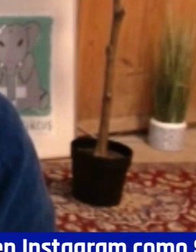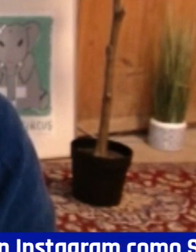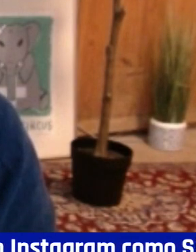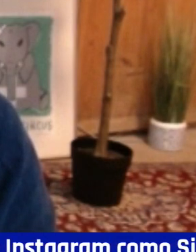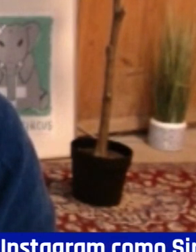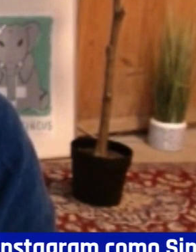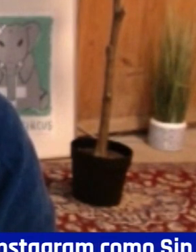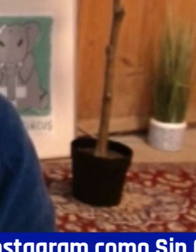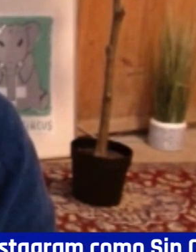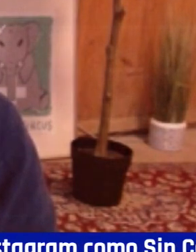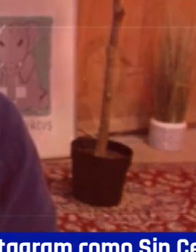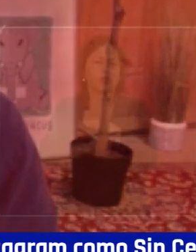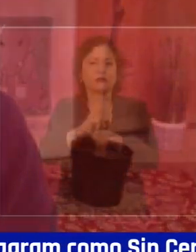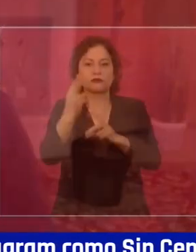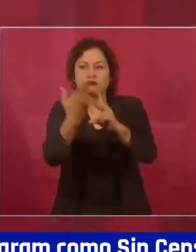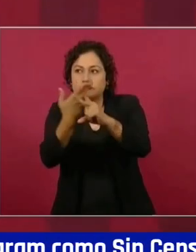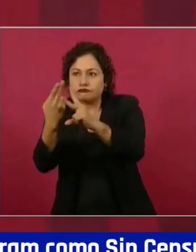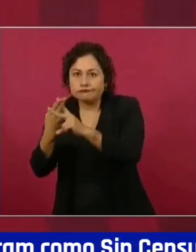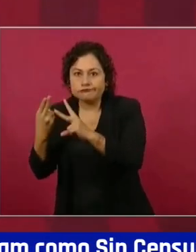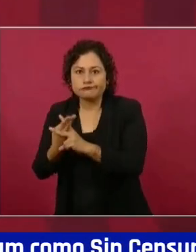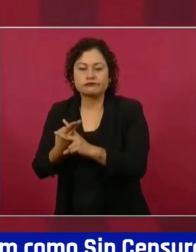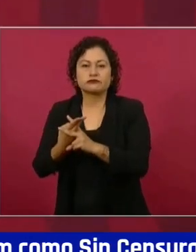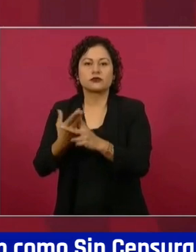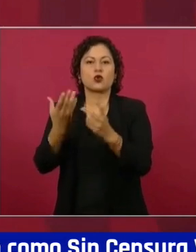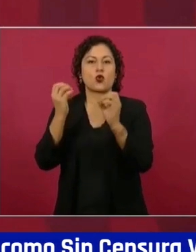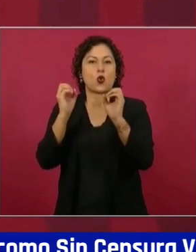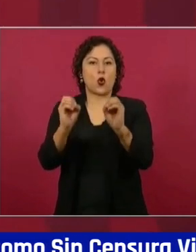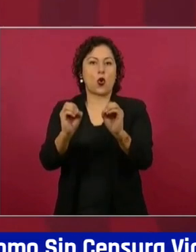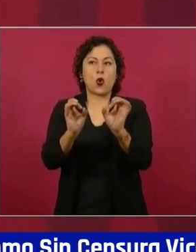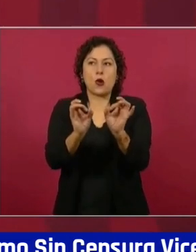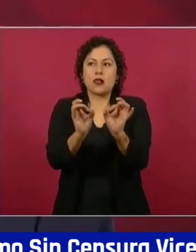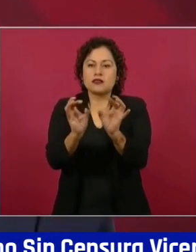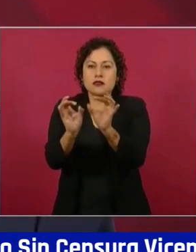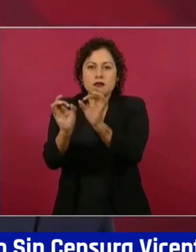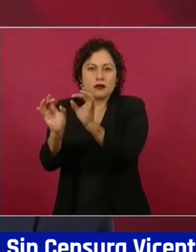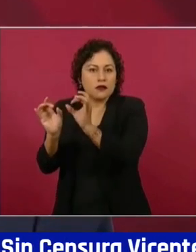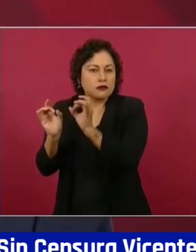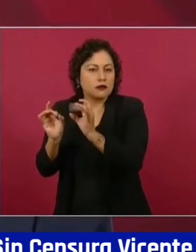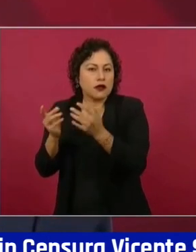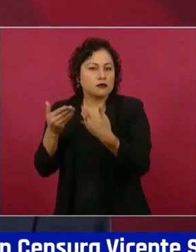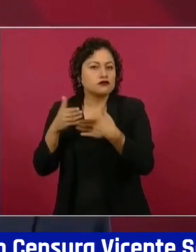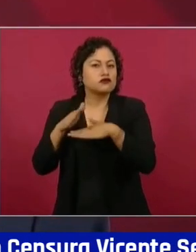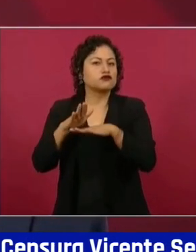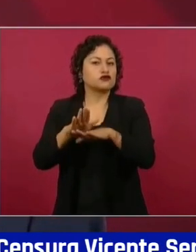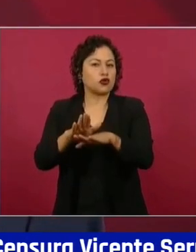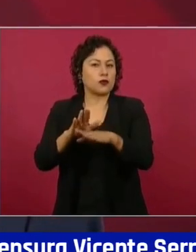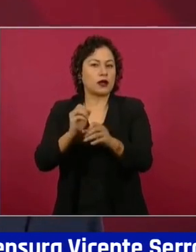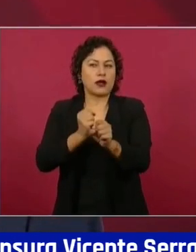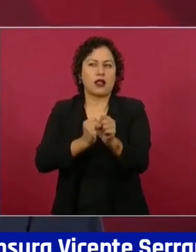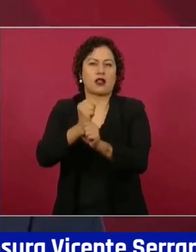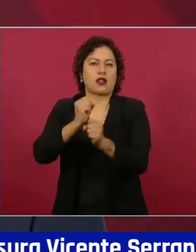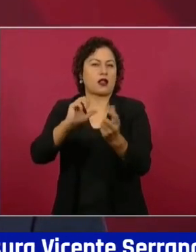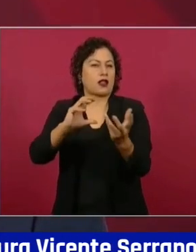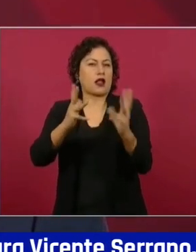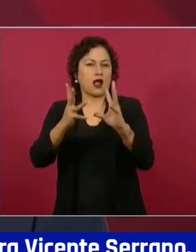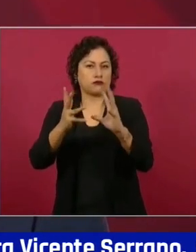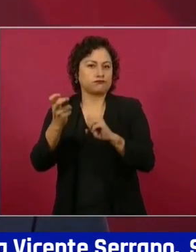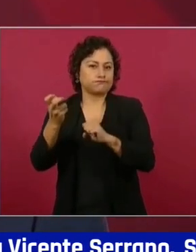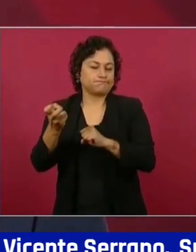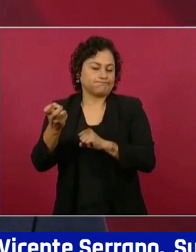traidor a la democracia y asegura que, bueno, que en esta reforma, ahora que se le cuestiona si de pronto va a poder